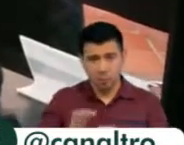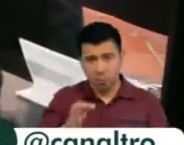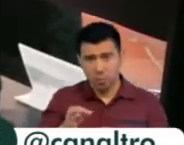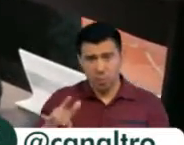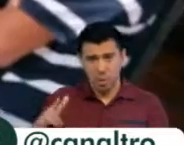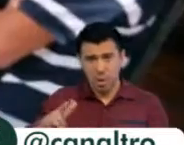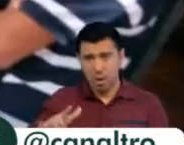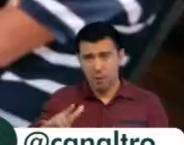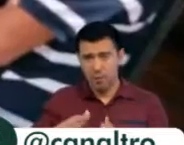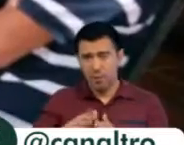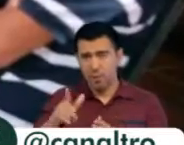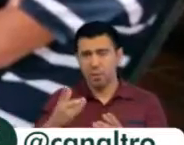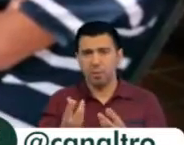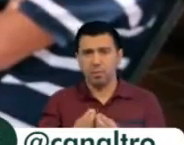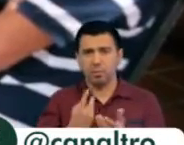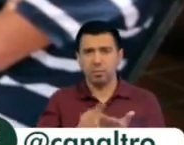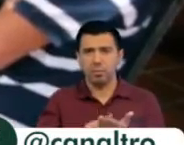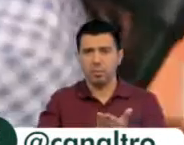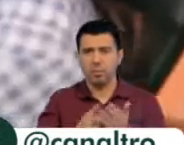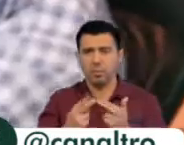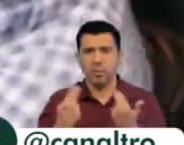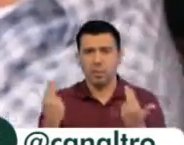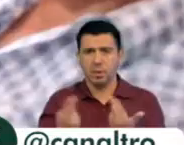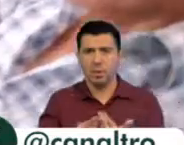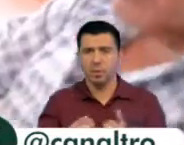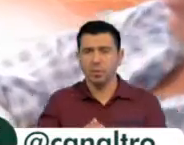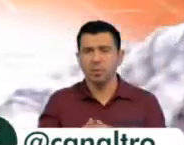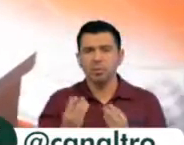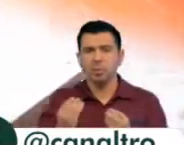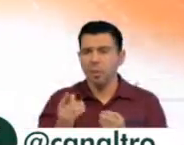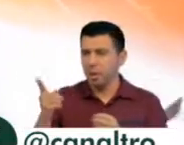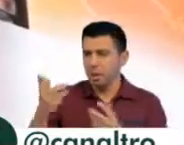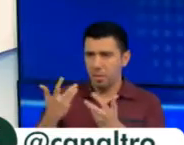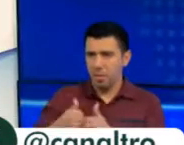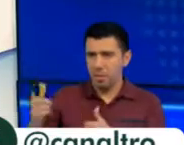Consejo Municipal citó una nueva reunión, esta vez con INVÍAS.